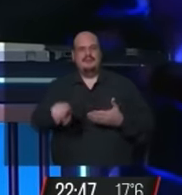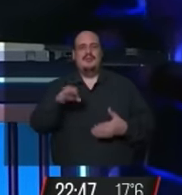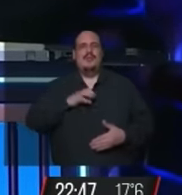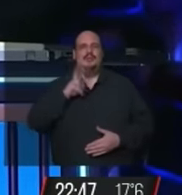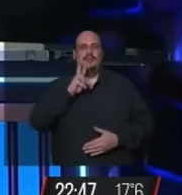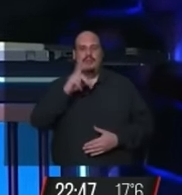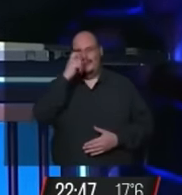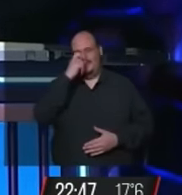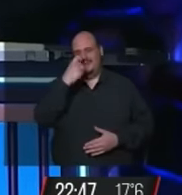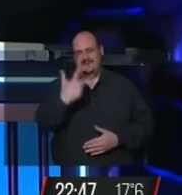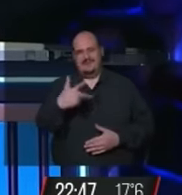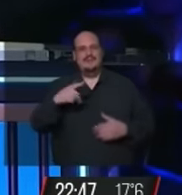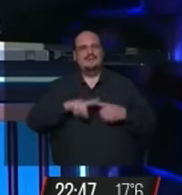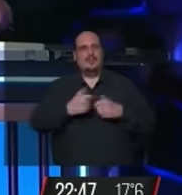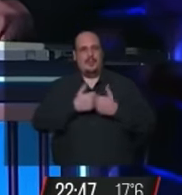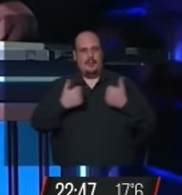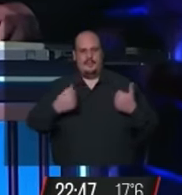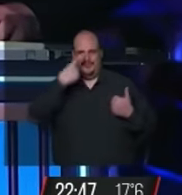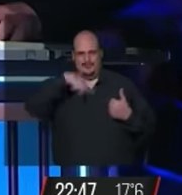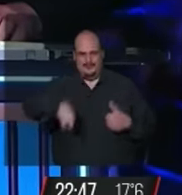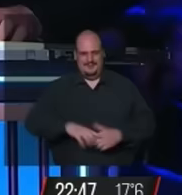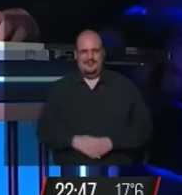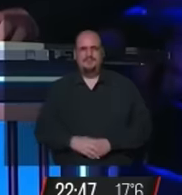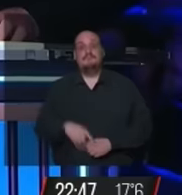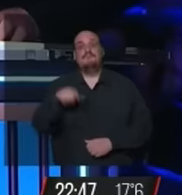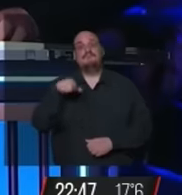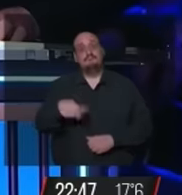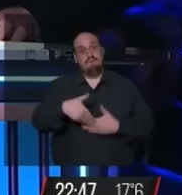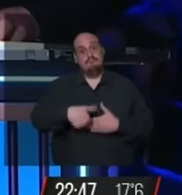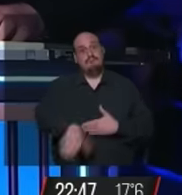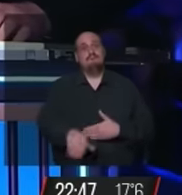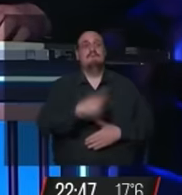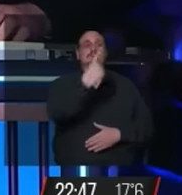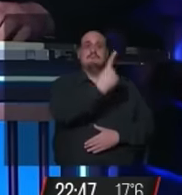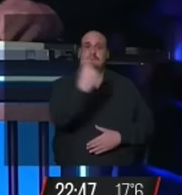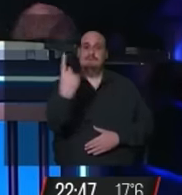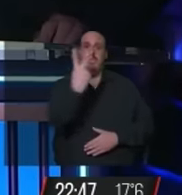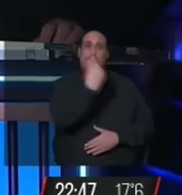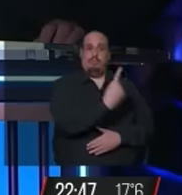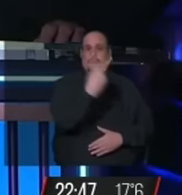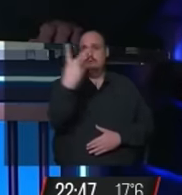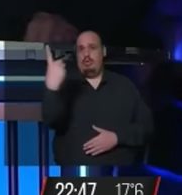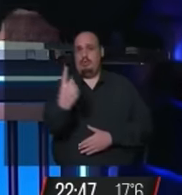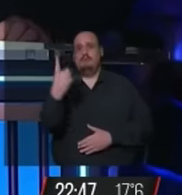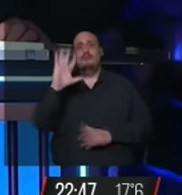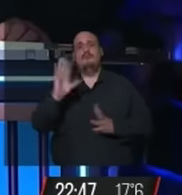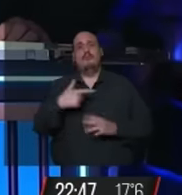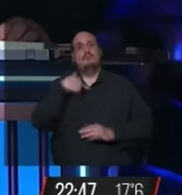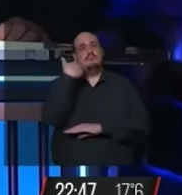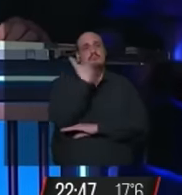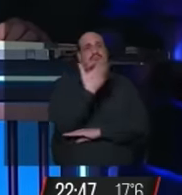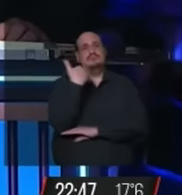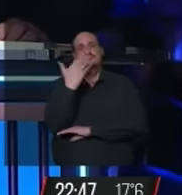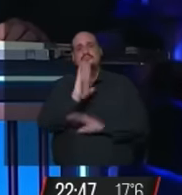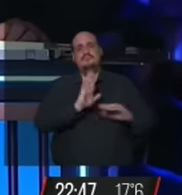vuelta. Como habíamos anticipado, a partir de ahora cada candidato tendrá 2 minutos para concluir su participación en